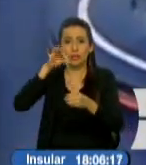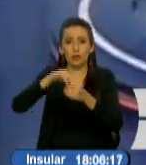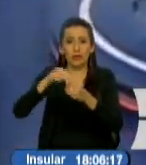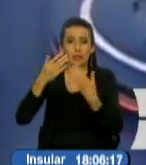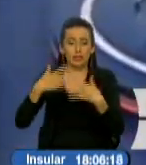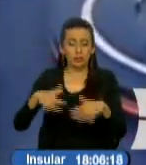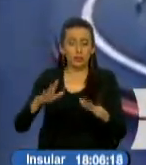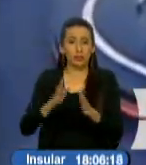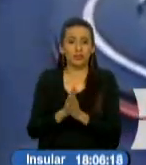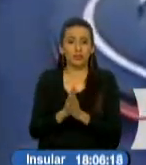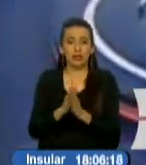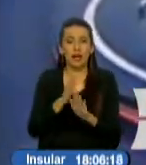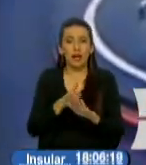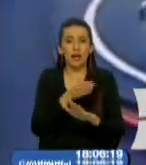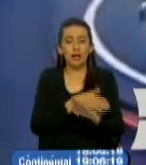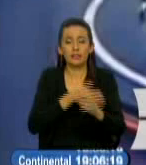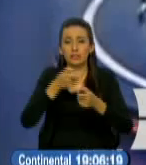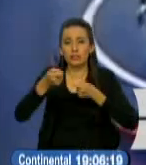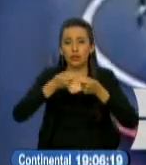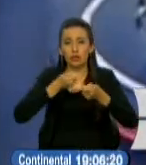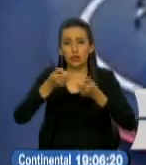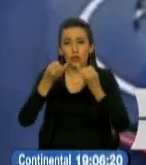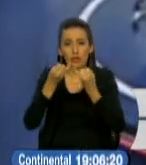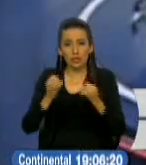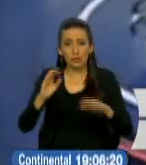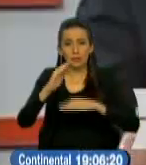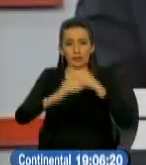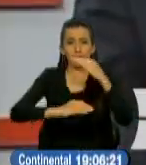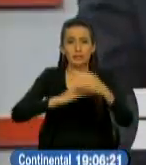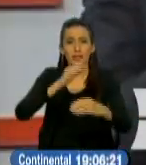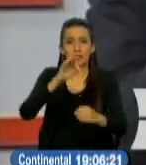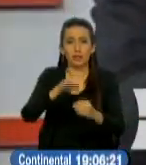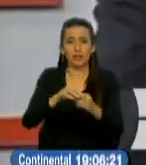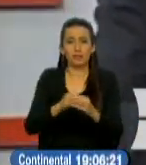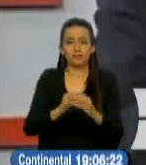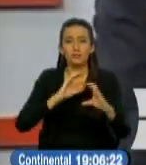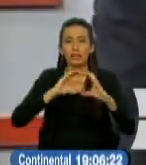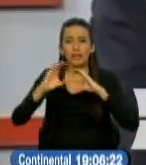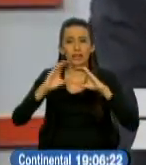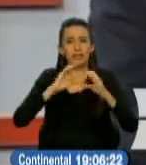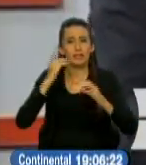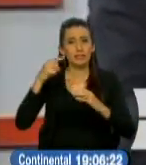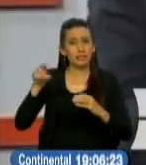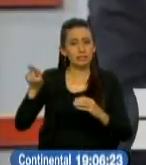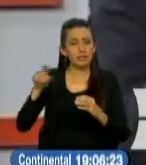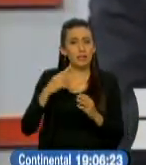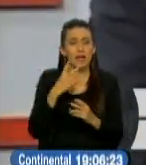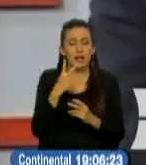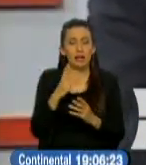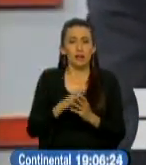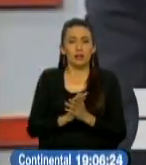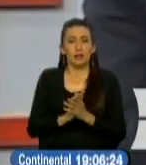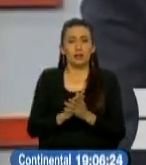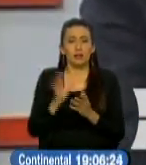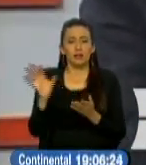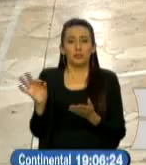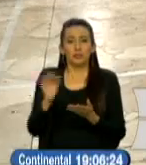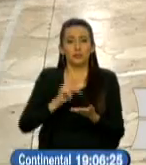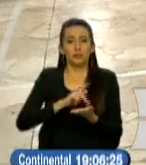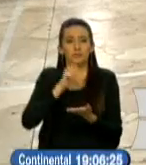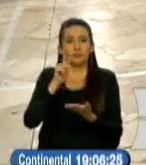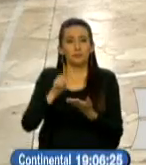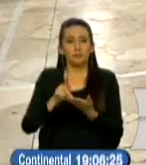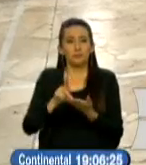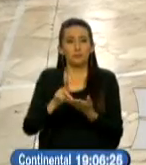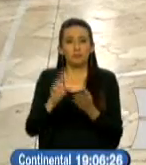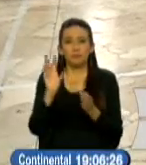nacido supuestamente para un control independiente de los procesos democráticos. En este diálogo, Camacho cuestionó, por ejemplo, que en la delegación electoral de Pichincha no se haya